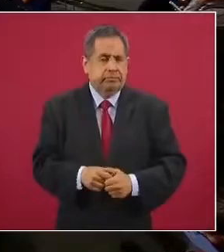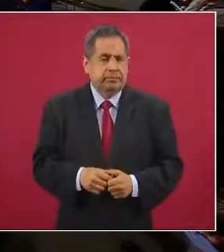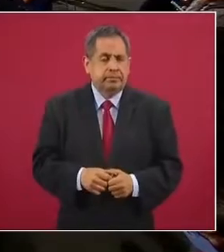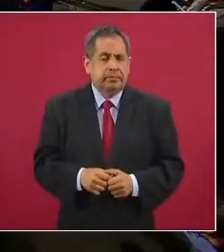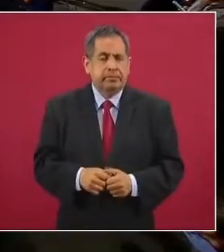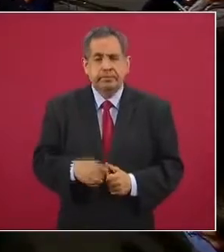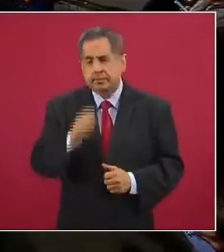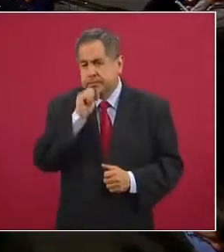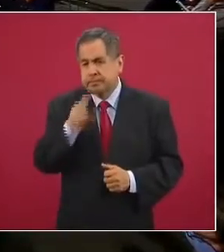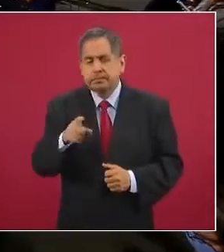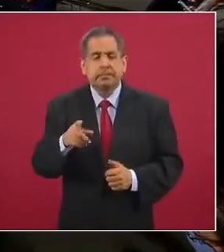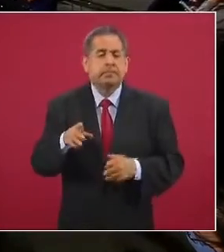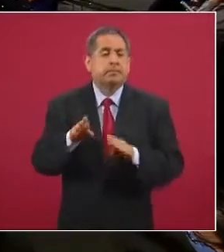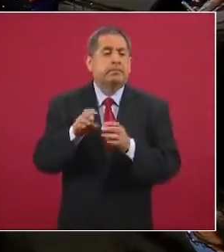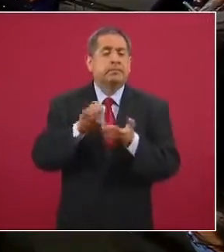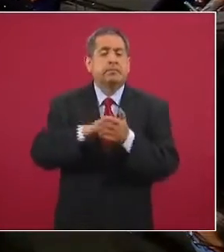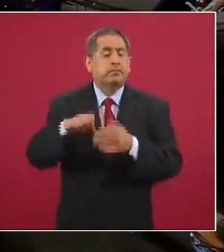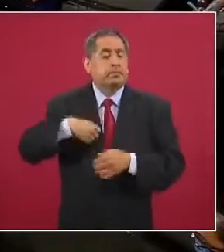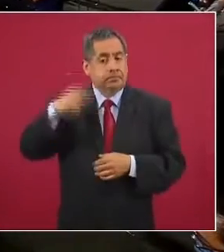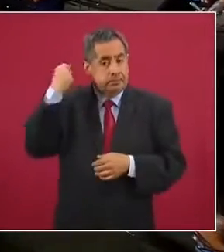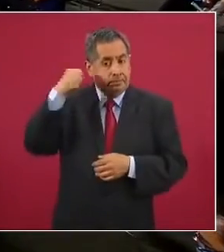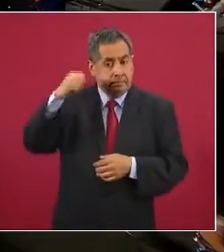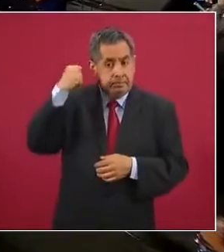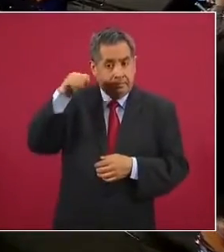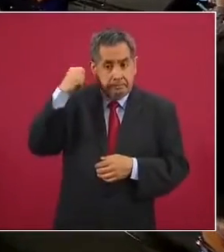Y en el caso de Tabasco